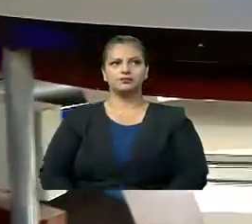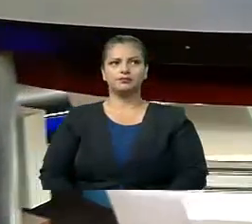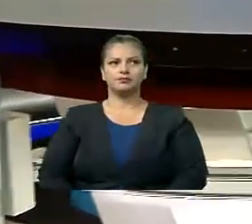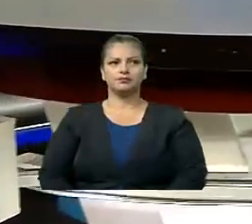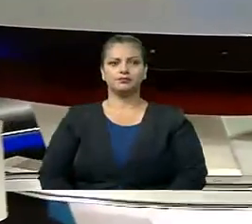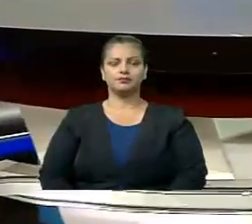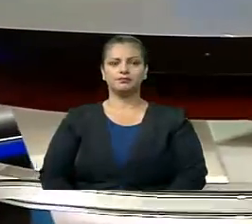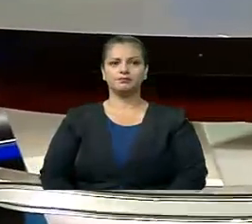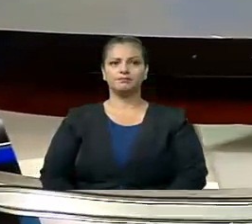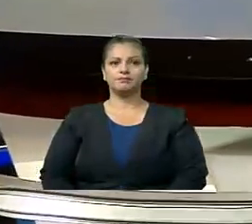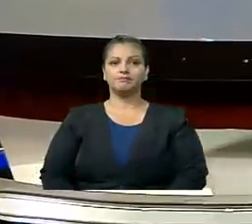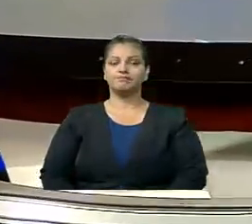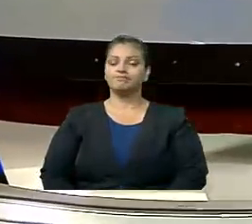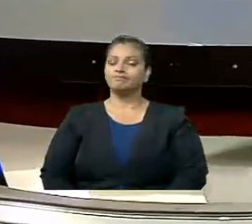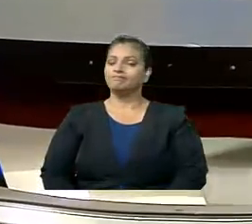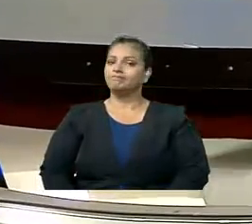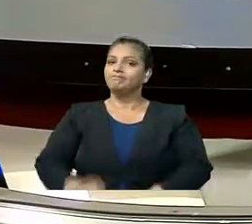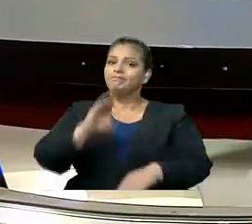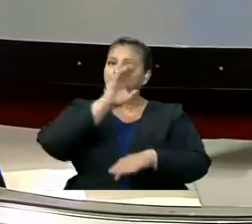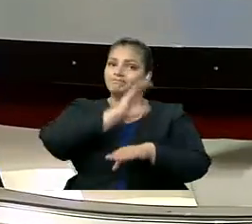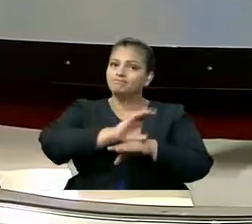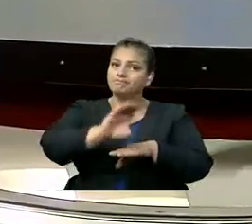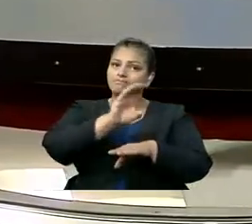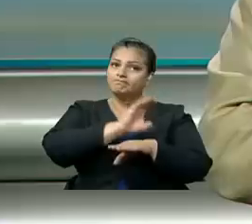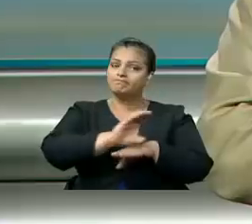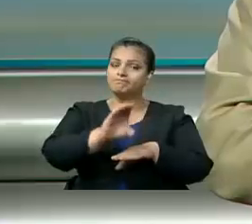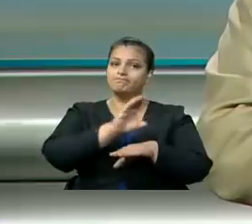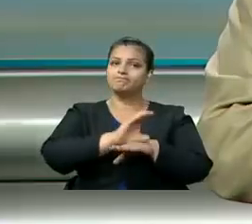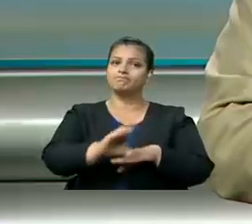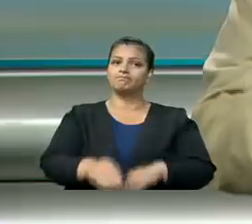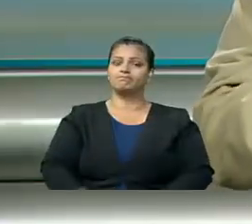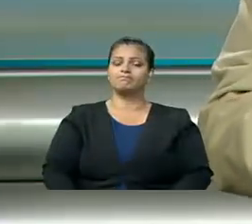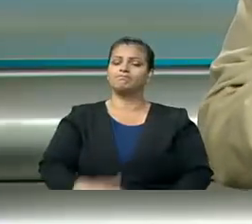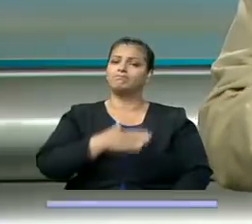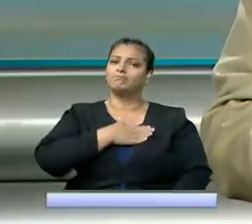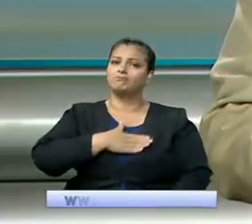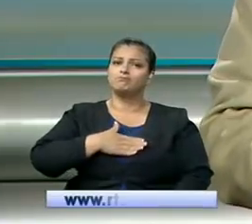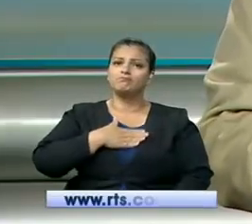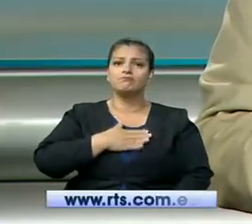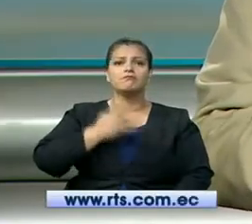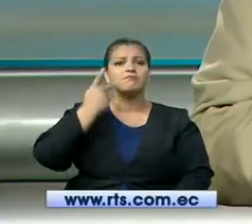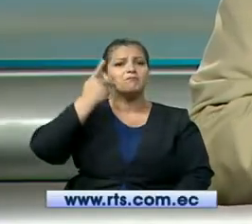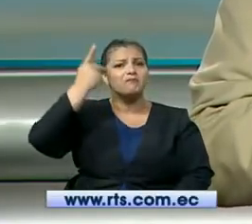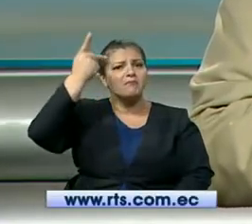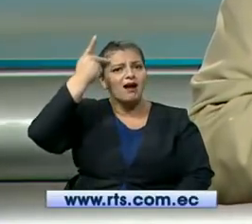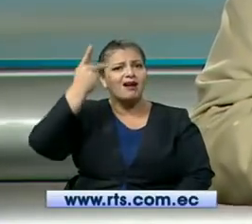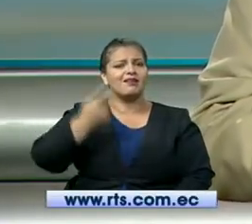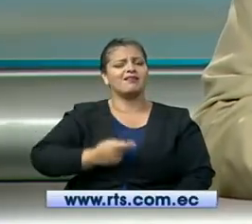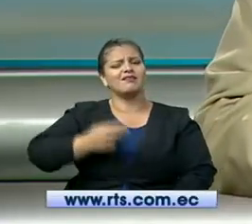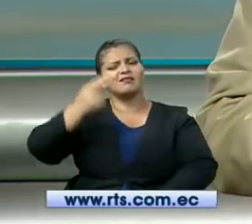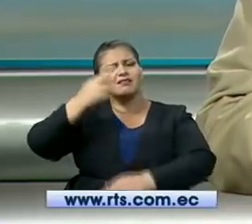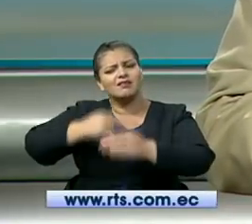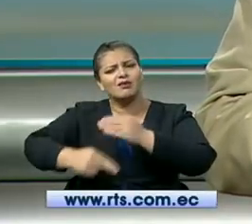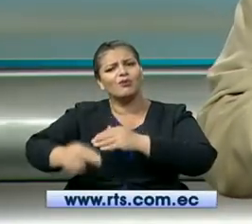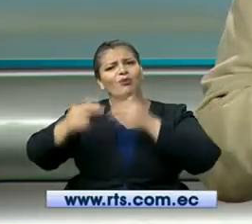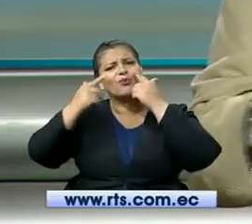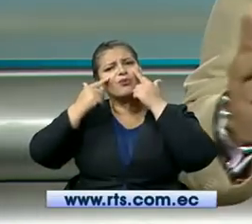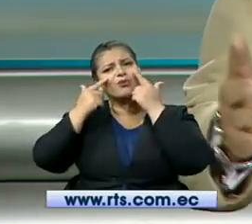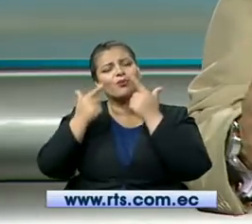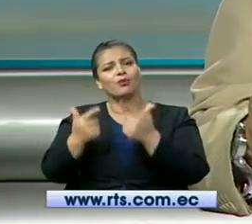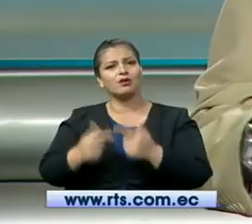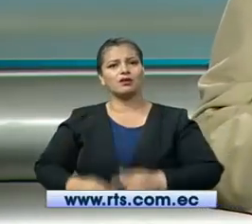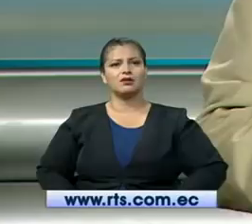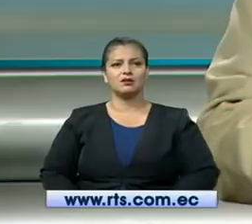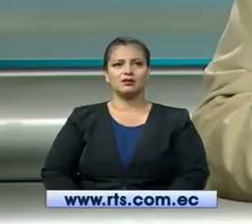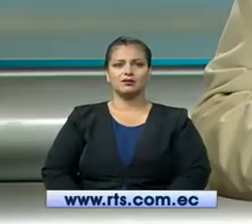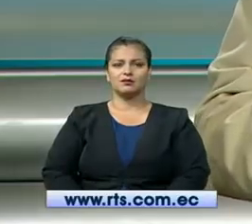las recomendaciones nos faltan y barceló está ratificando poner mucho cuidado recordemos algo que siempre lo están